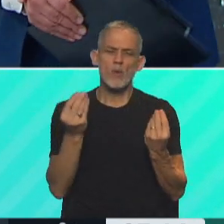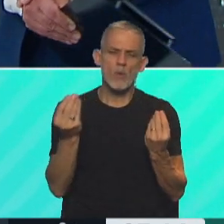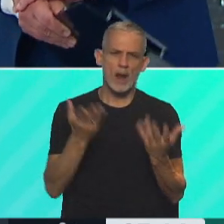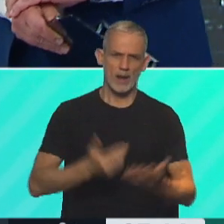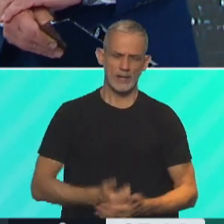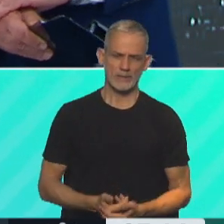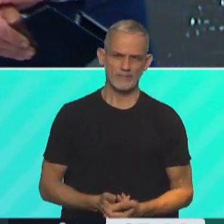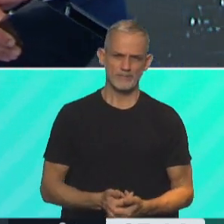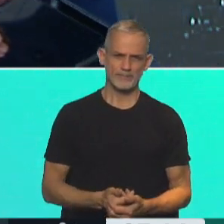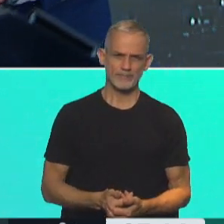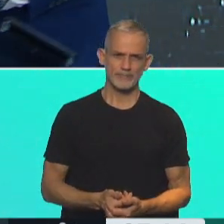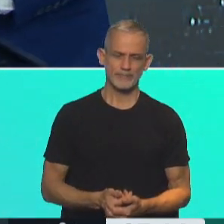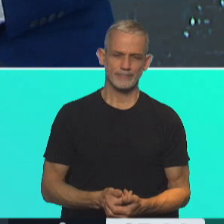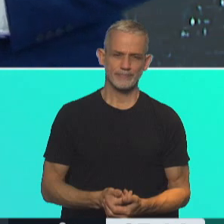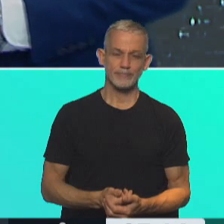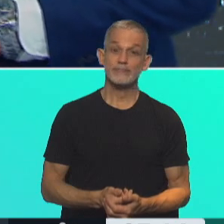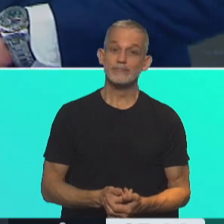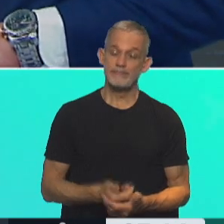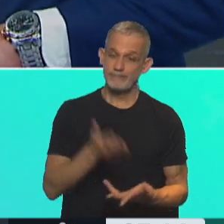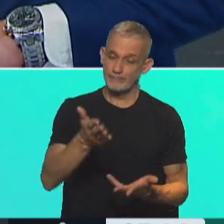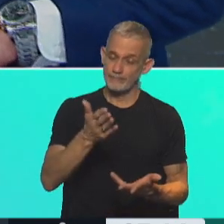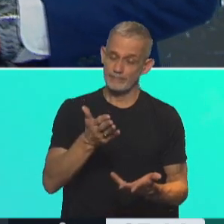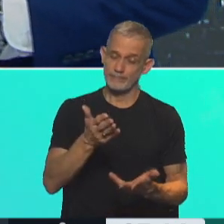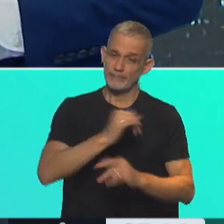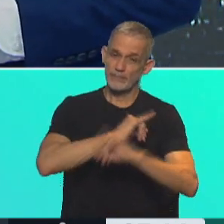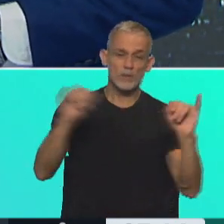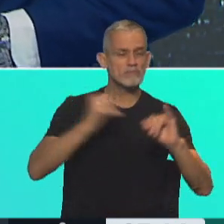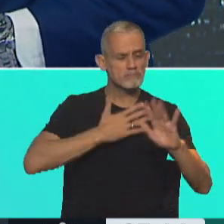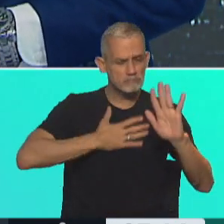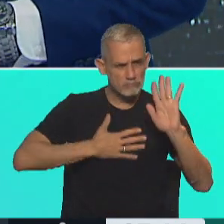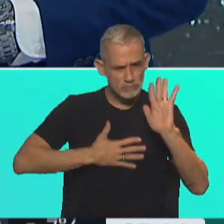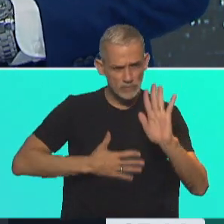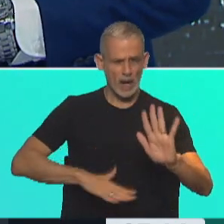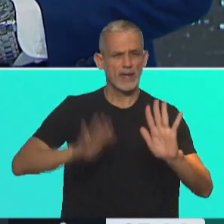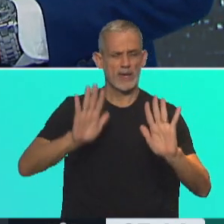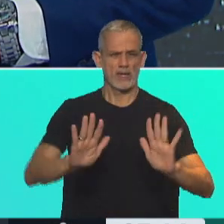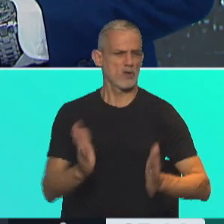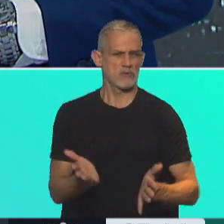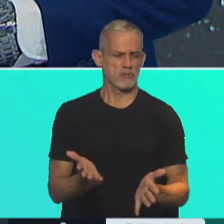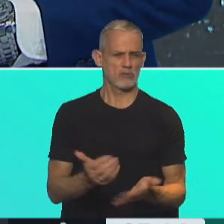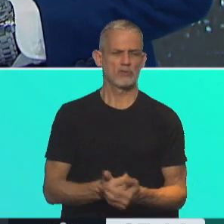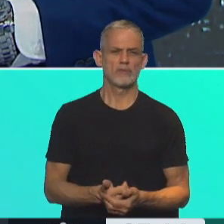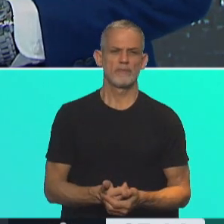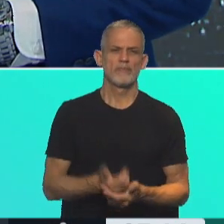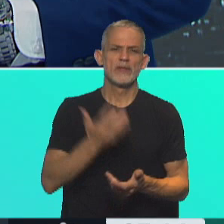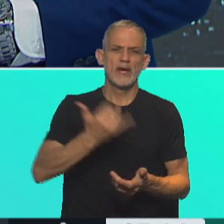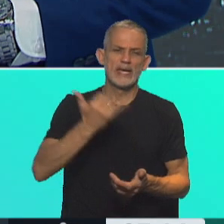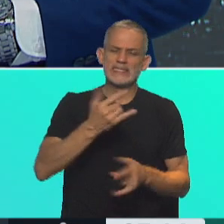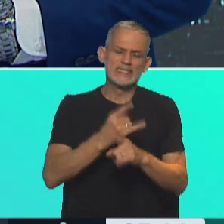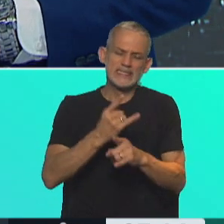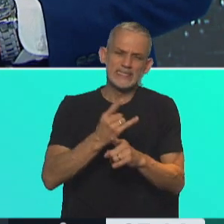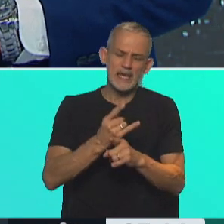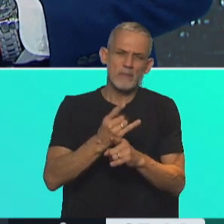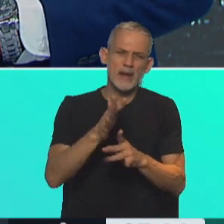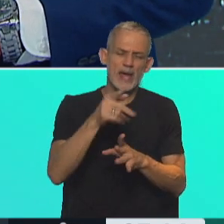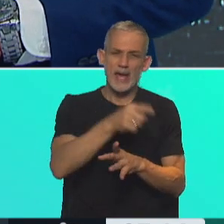zonas cordilleranas? Lo que hay que transmitir es tranquilidad, primero, porque hay siempre este